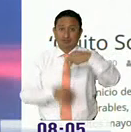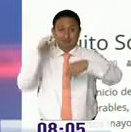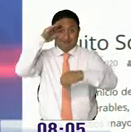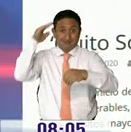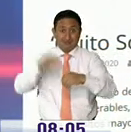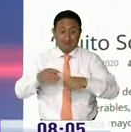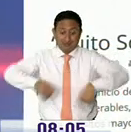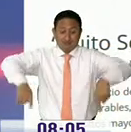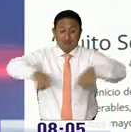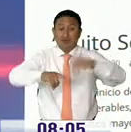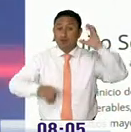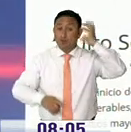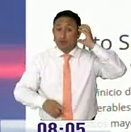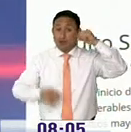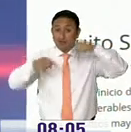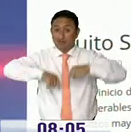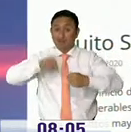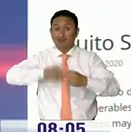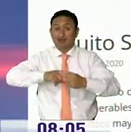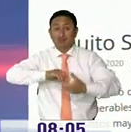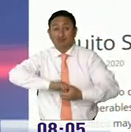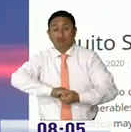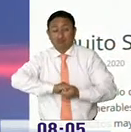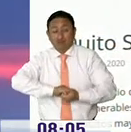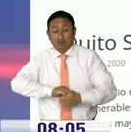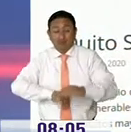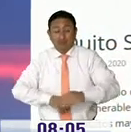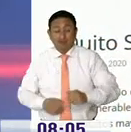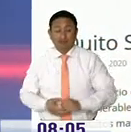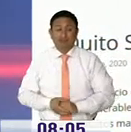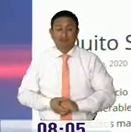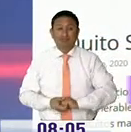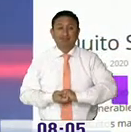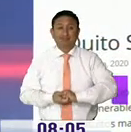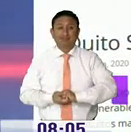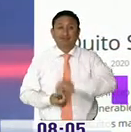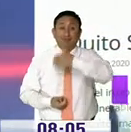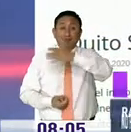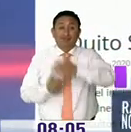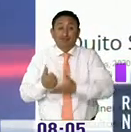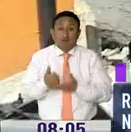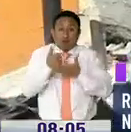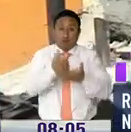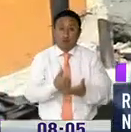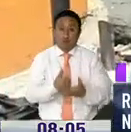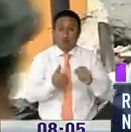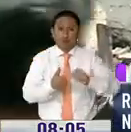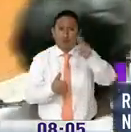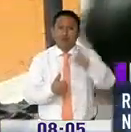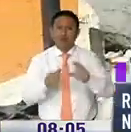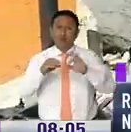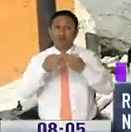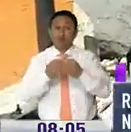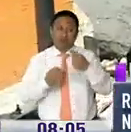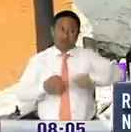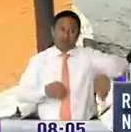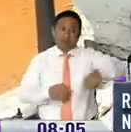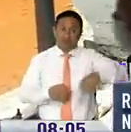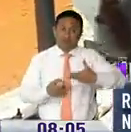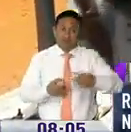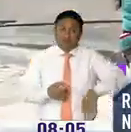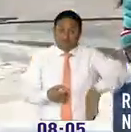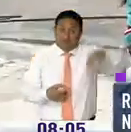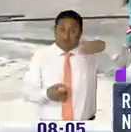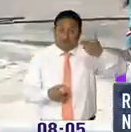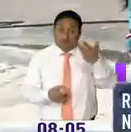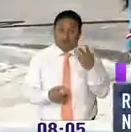través de esta radio Maratón Quito Solidario recolectar la mayor cantidad de ayuda para aquellas familias que viven al día y